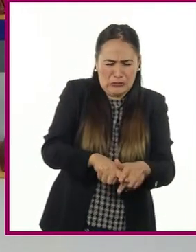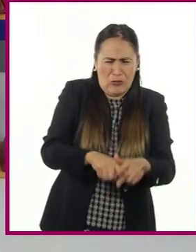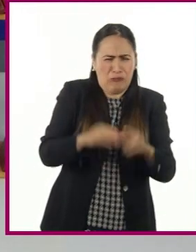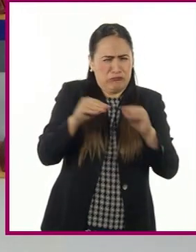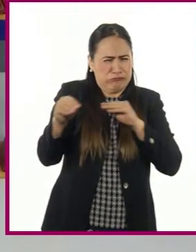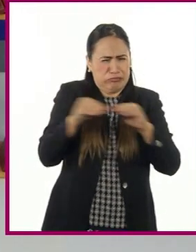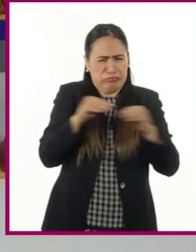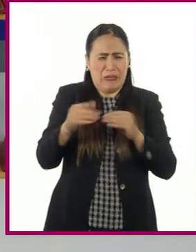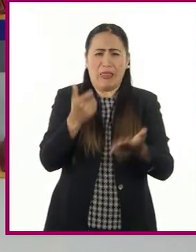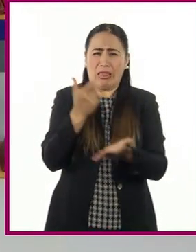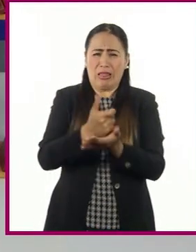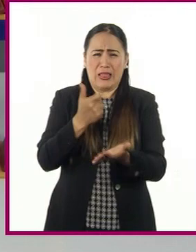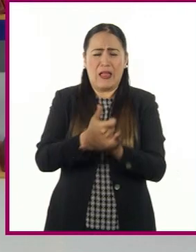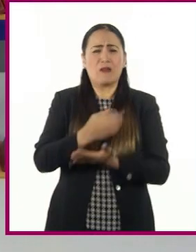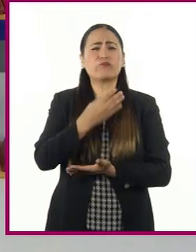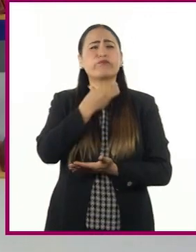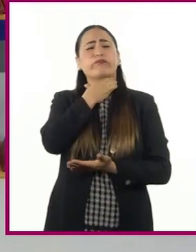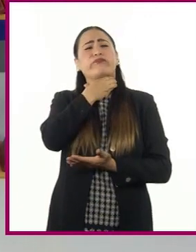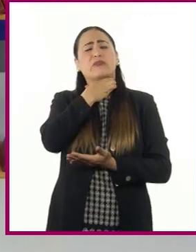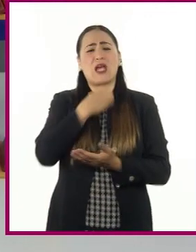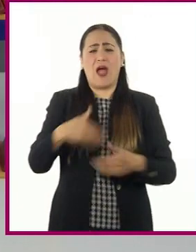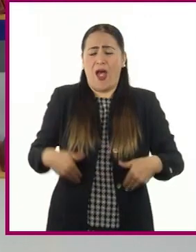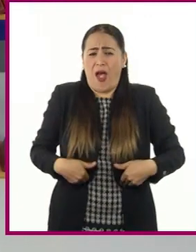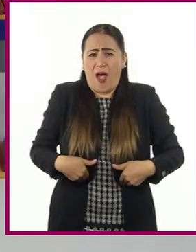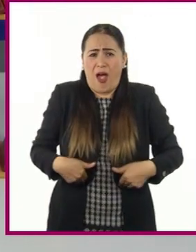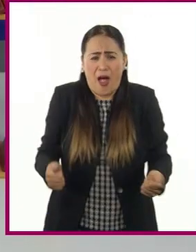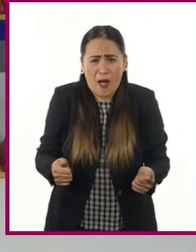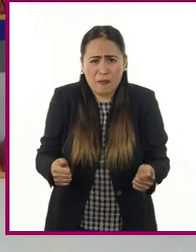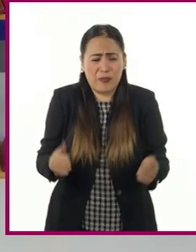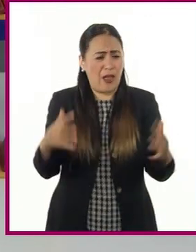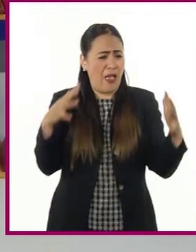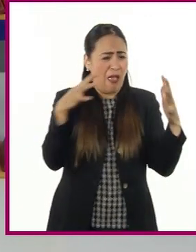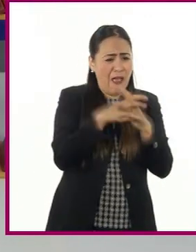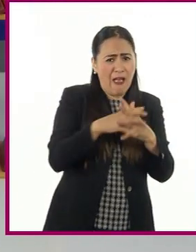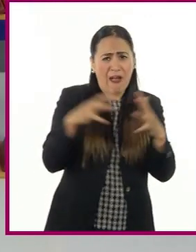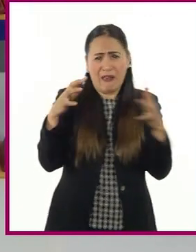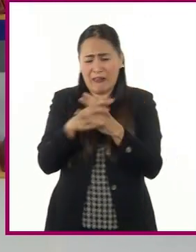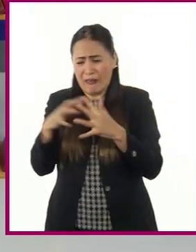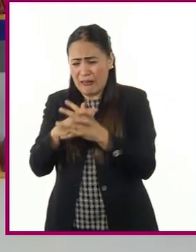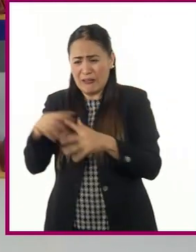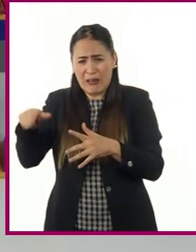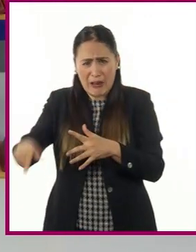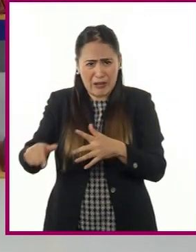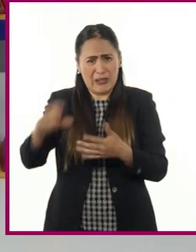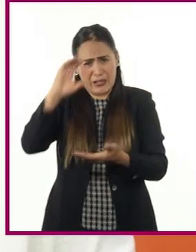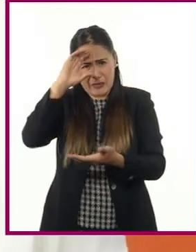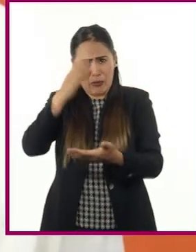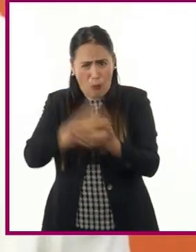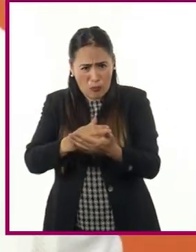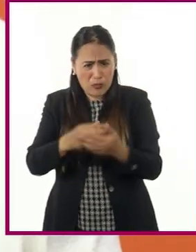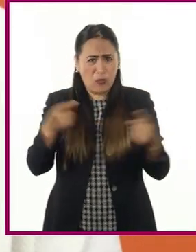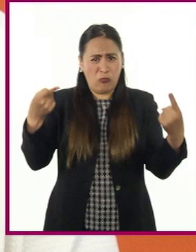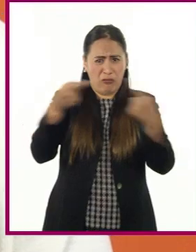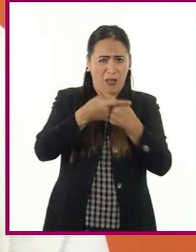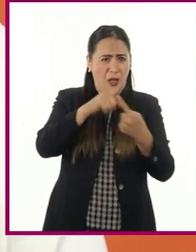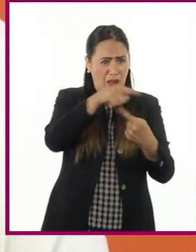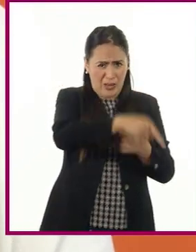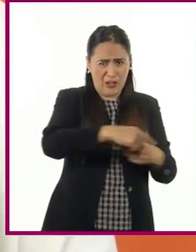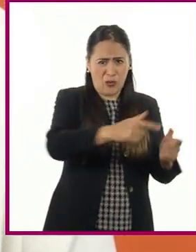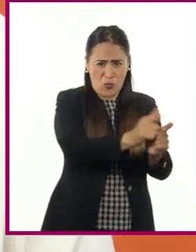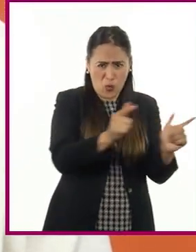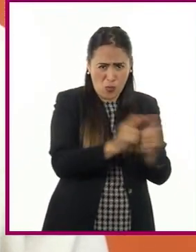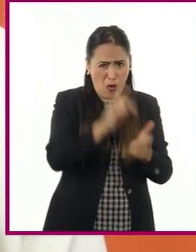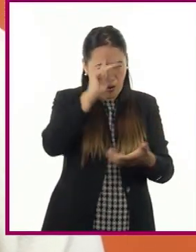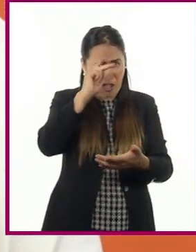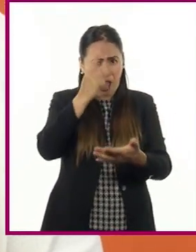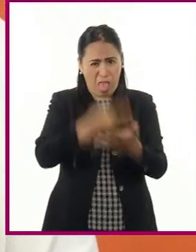Depresión económica, hambruna, guerras provocadas por católicos y protestantes. El arte del barroco